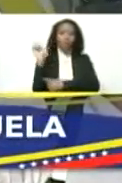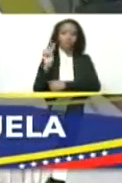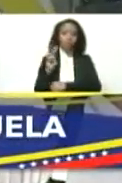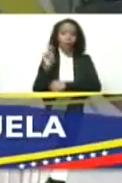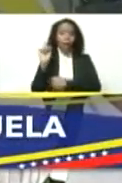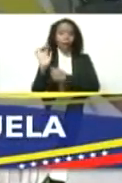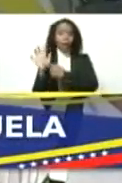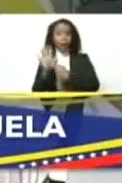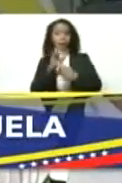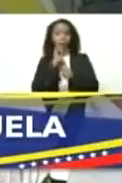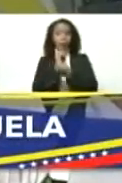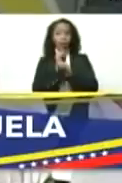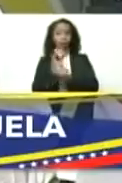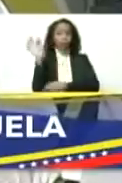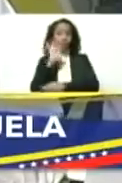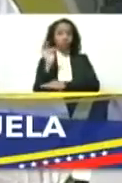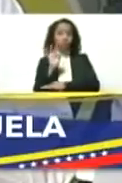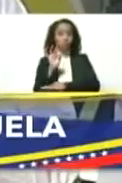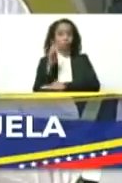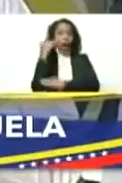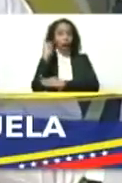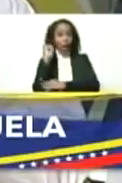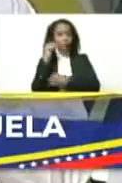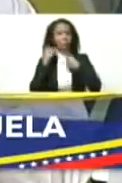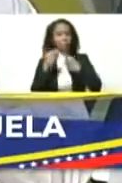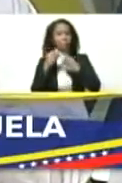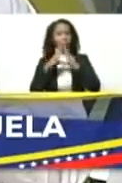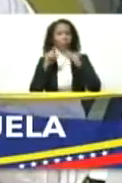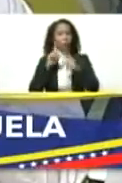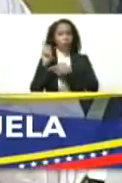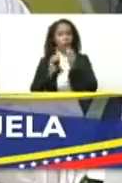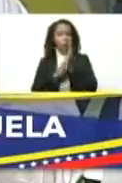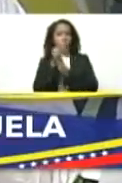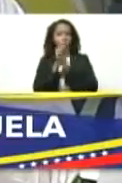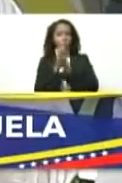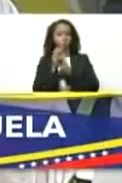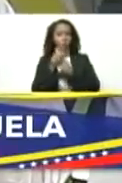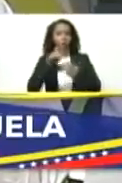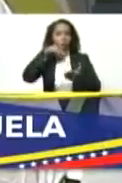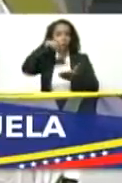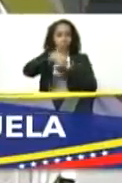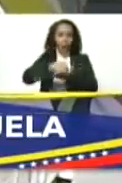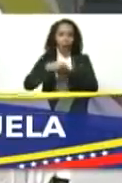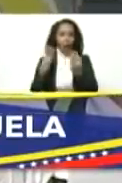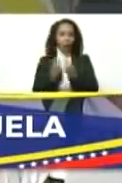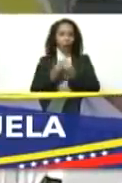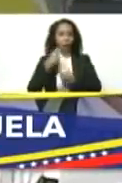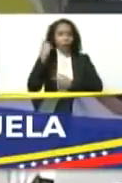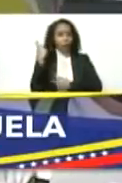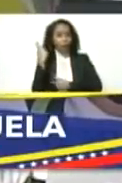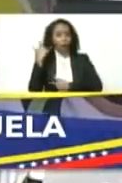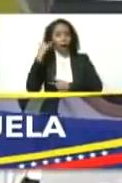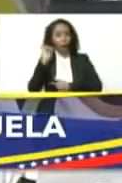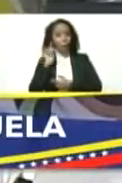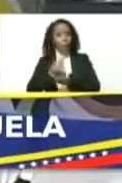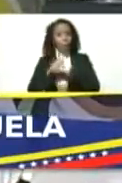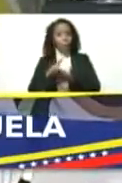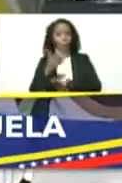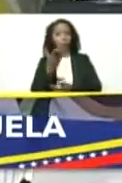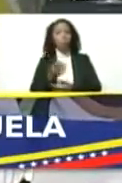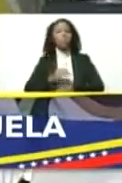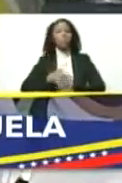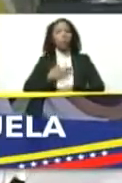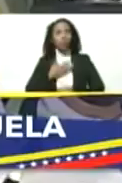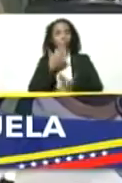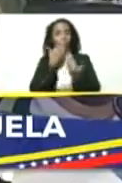portal que funciona y que sirve para que todos esos emprendedores, como lo mencionaban las compañeras allá que están con usted, puedan